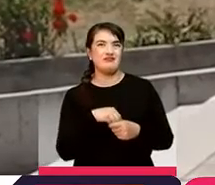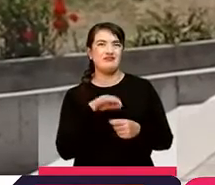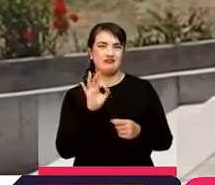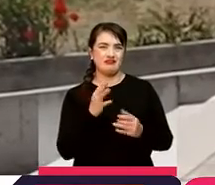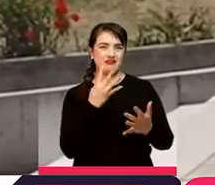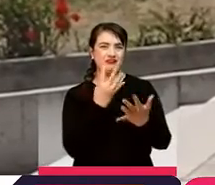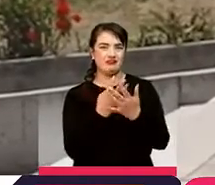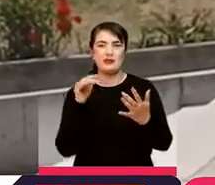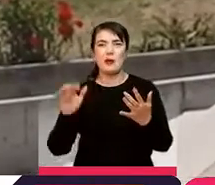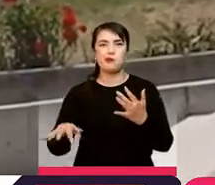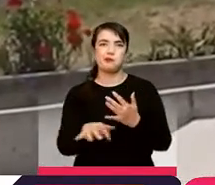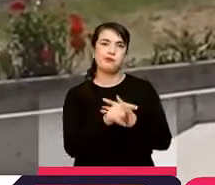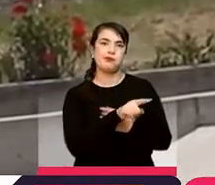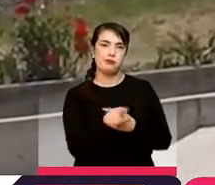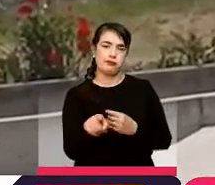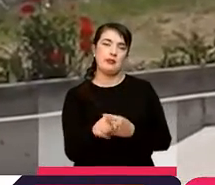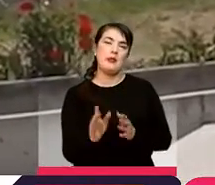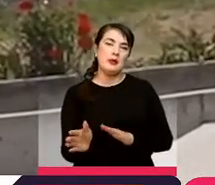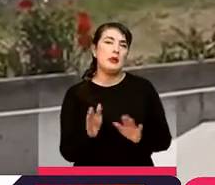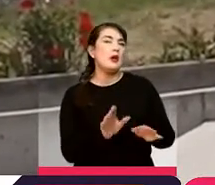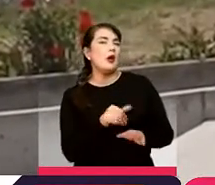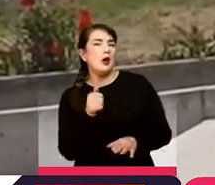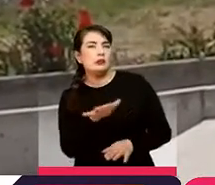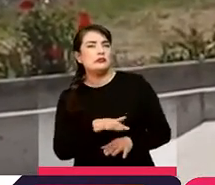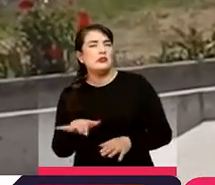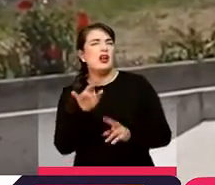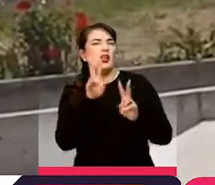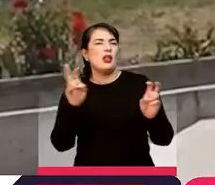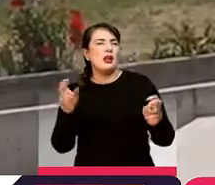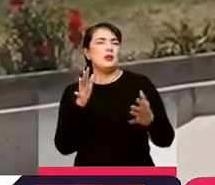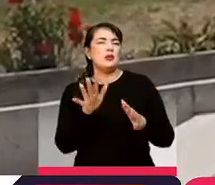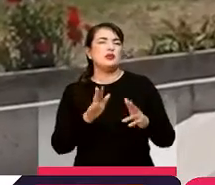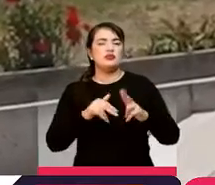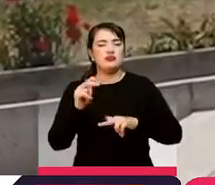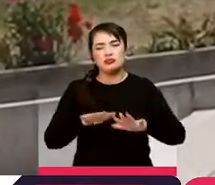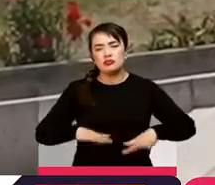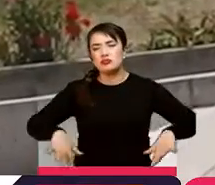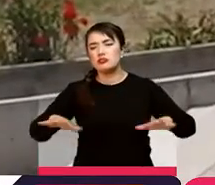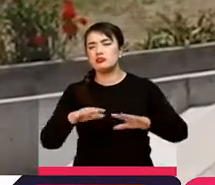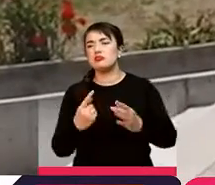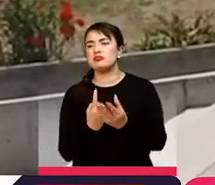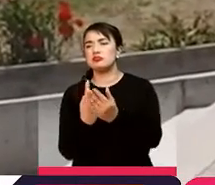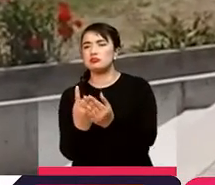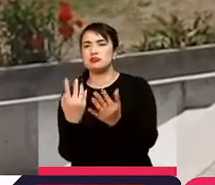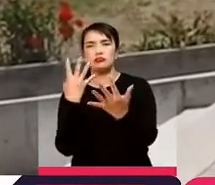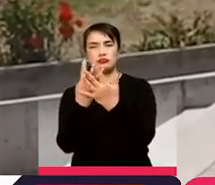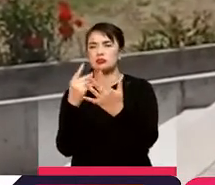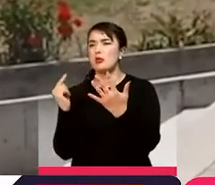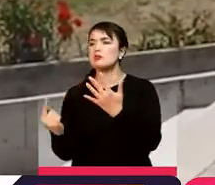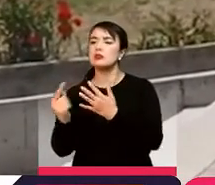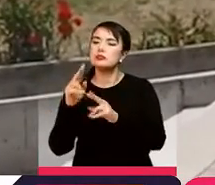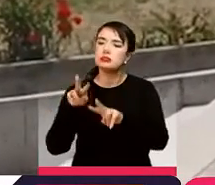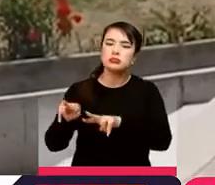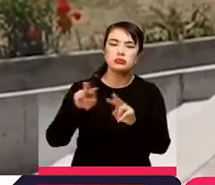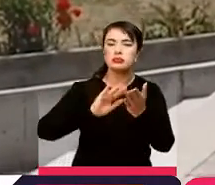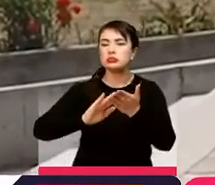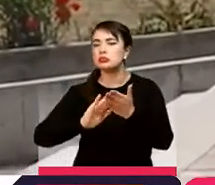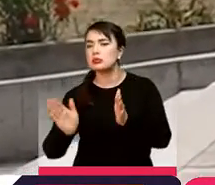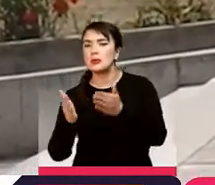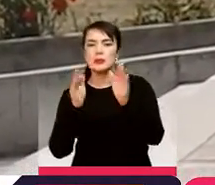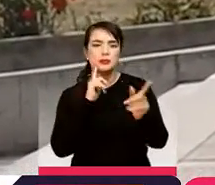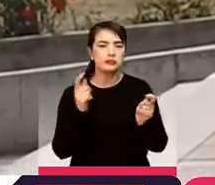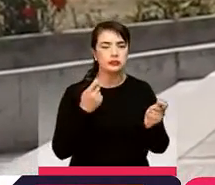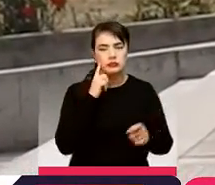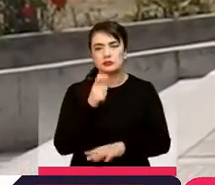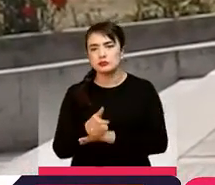establecimiento y por otro lado también aspectos relacionados con áreas de aislamiento para la población y así poder controlar y